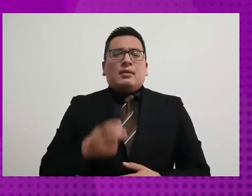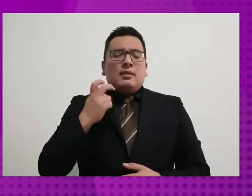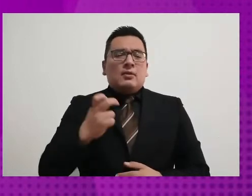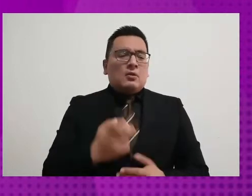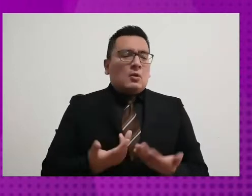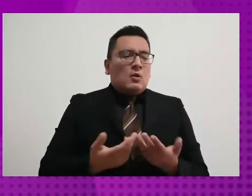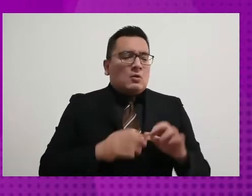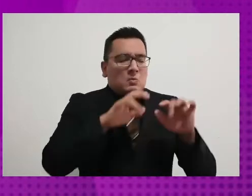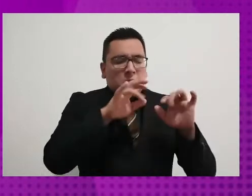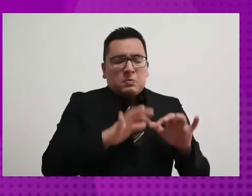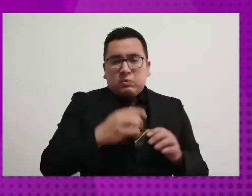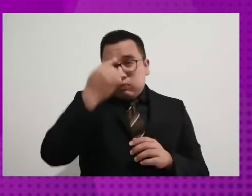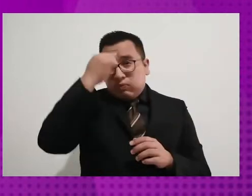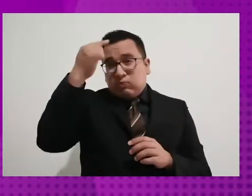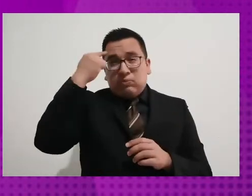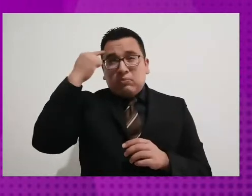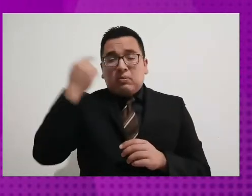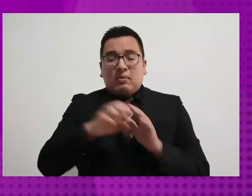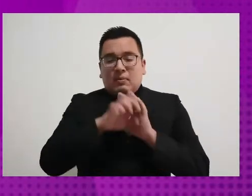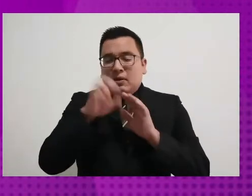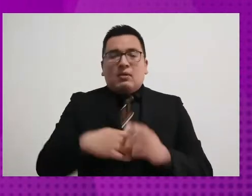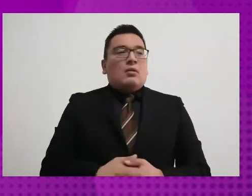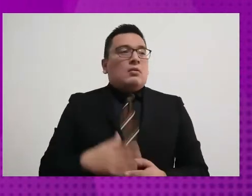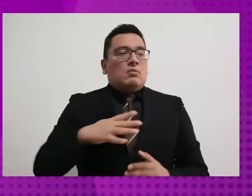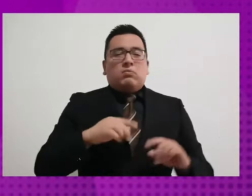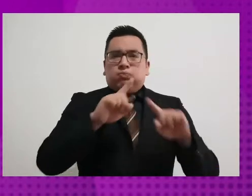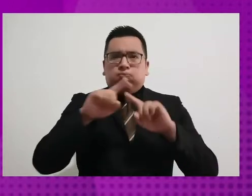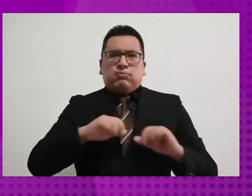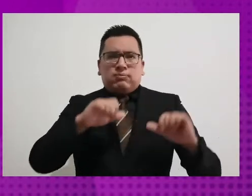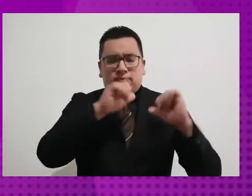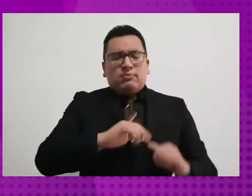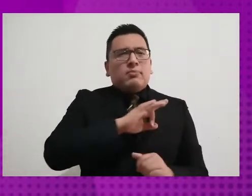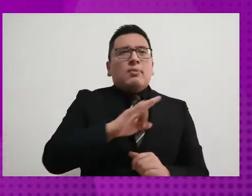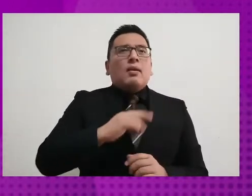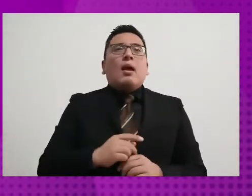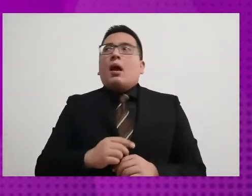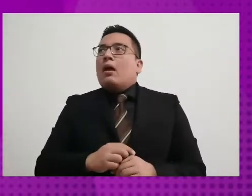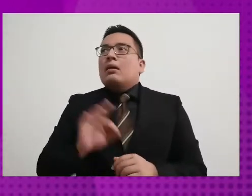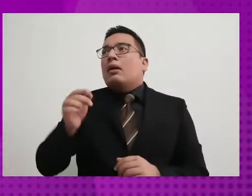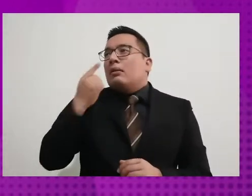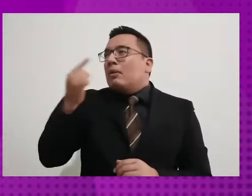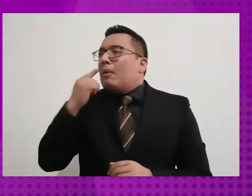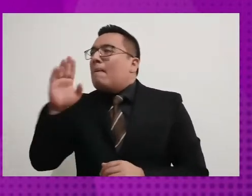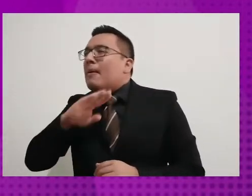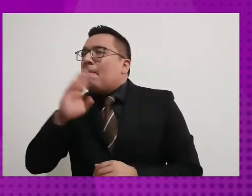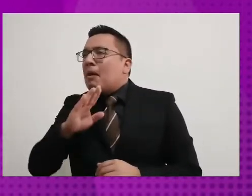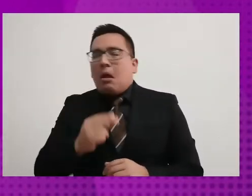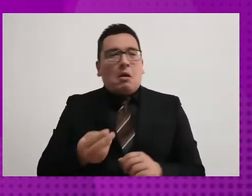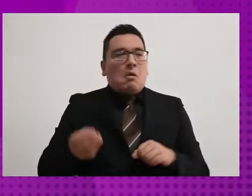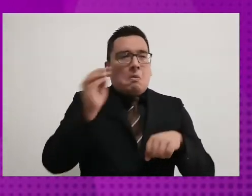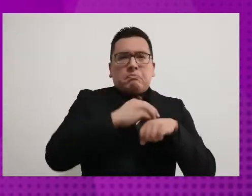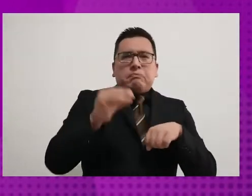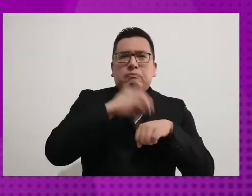más simple es que cada autoridad, en el marco de sus atribuciones, pueda alimentar este registro con base